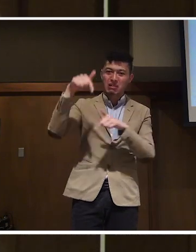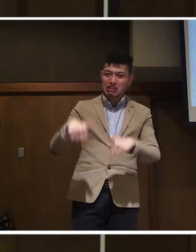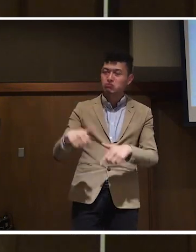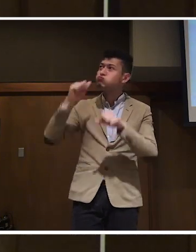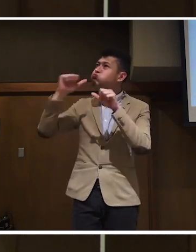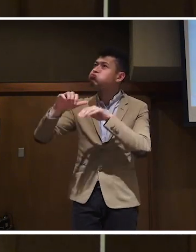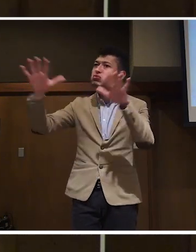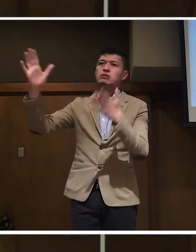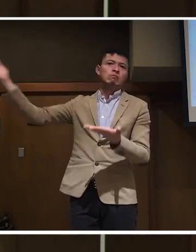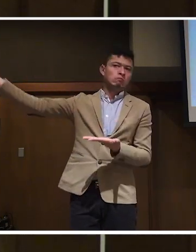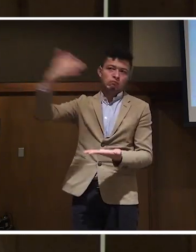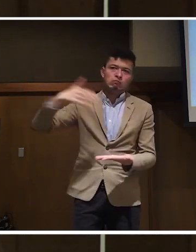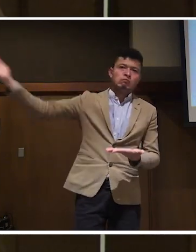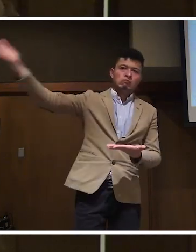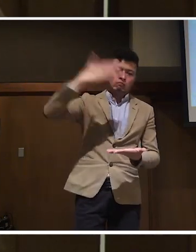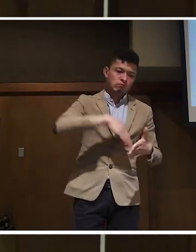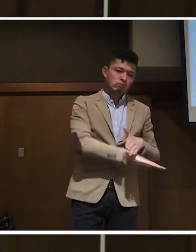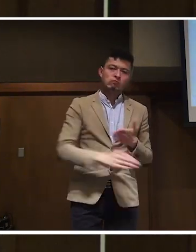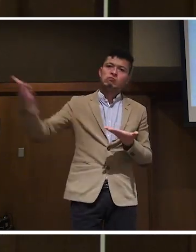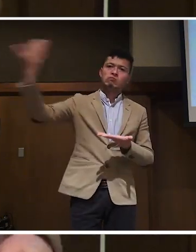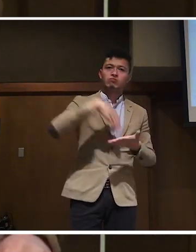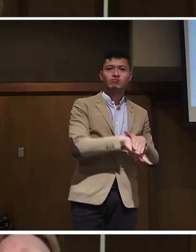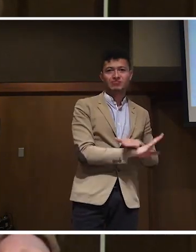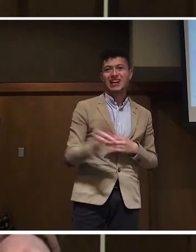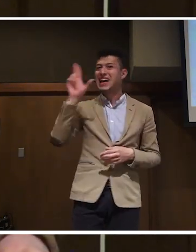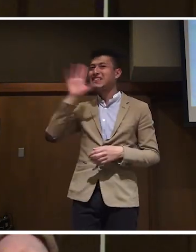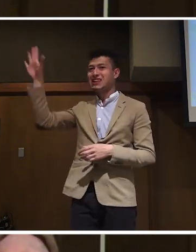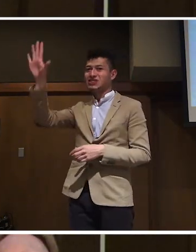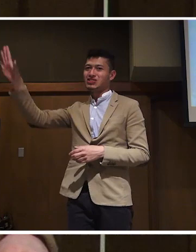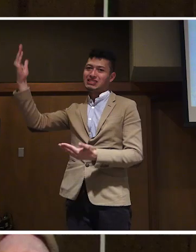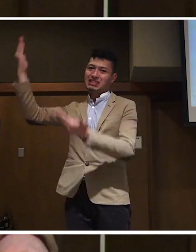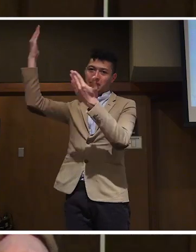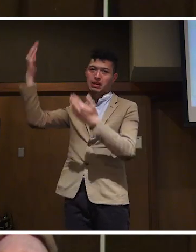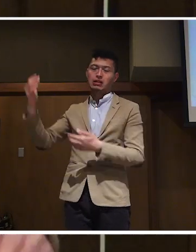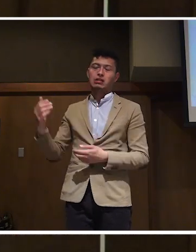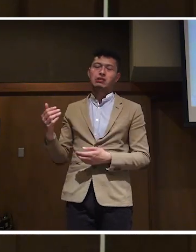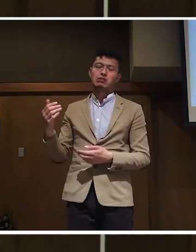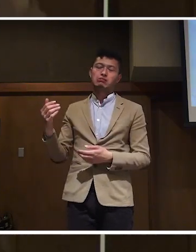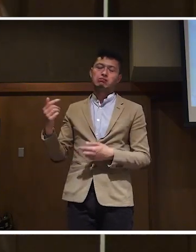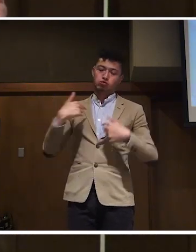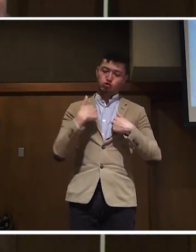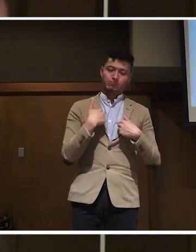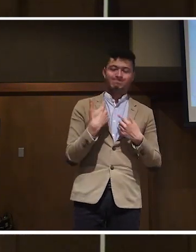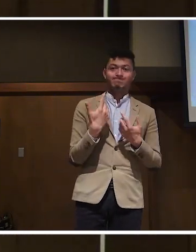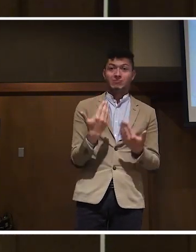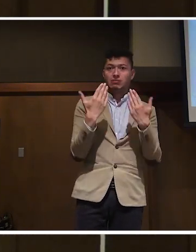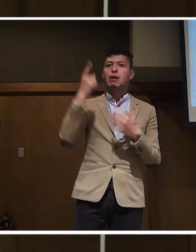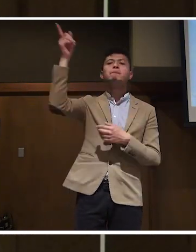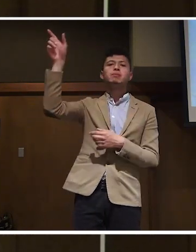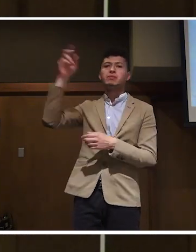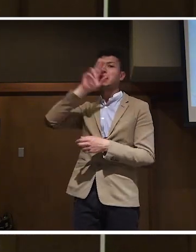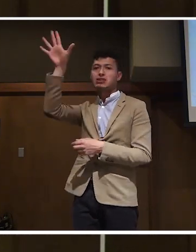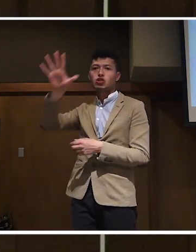obtenerse. Esto da a veces unas ventajas sobre la Biblioteca Nacional. La Biblioteca Nacional a veces la gente tiene la obligación de entregar todo lo que se